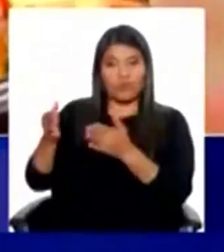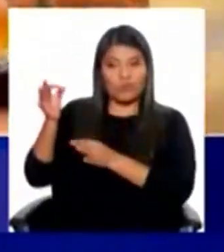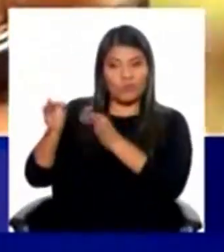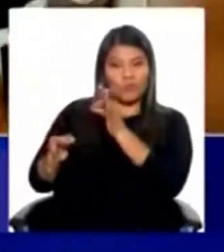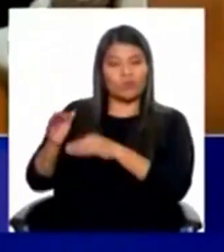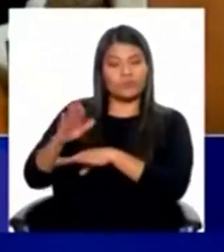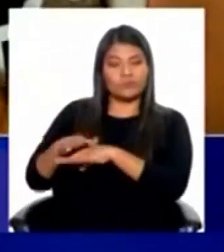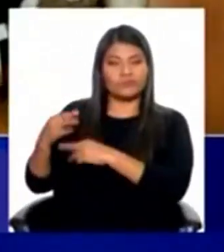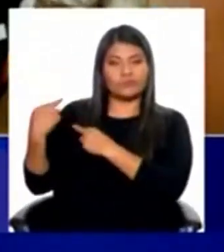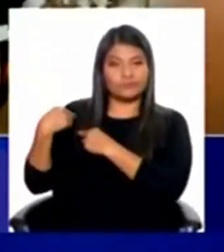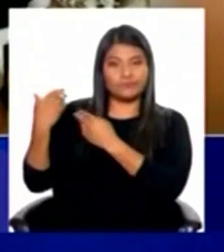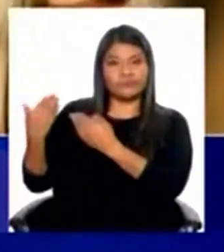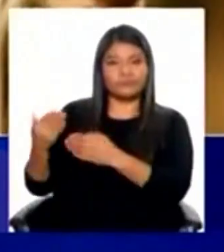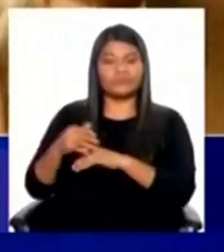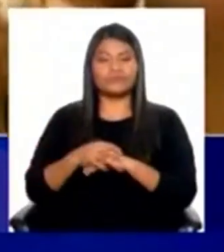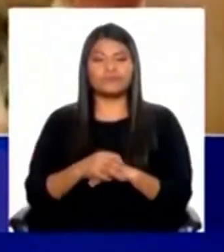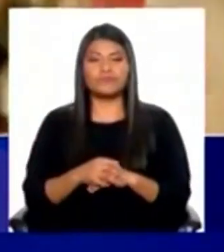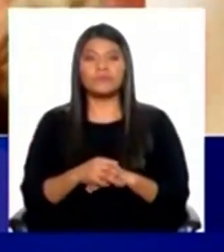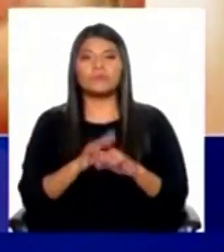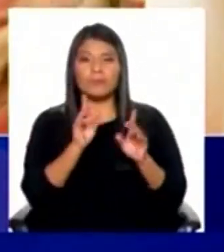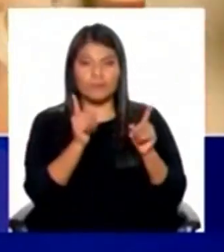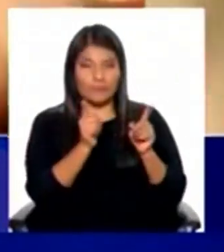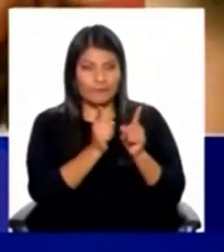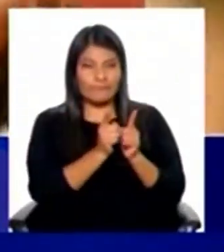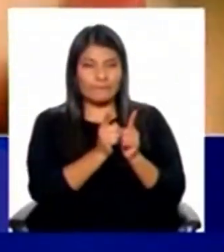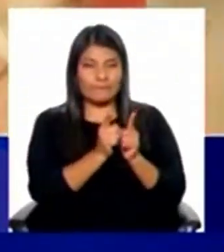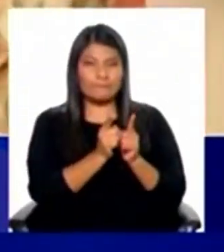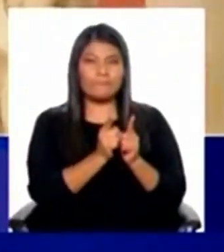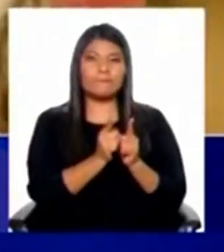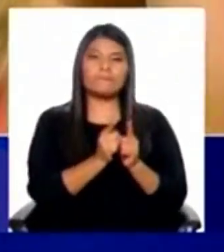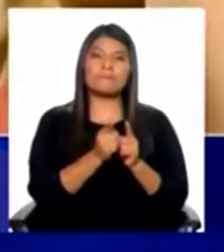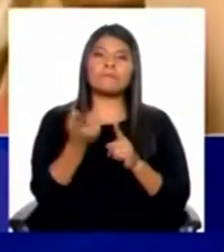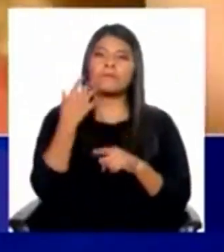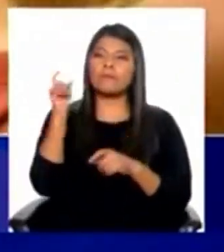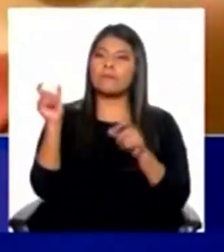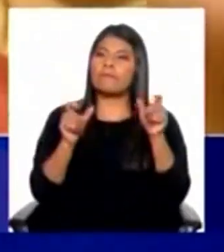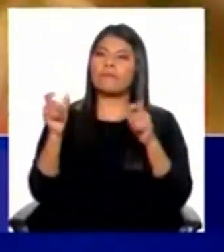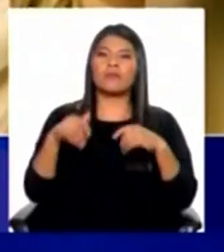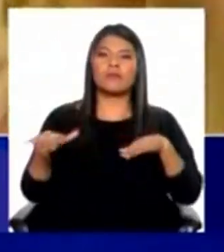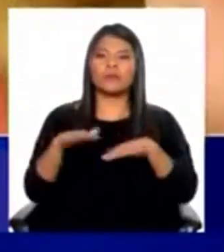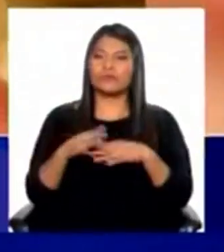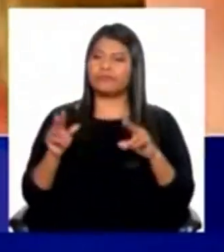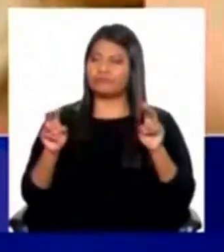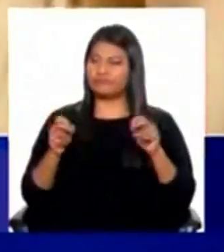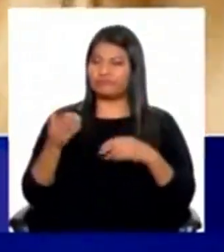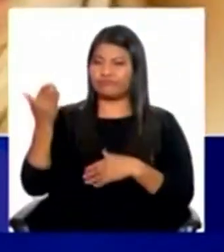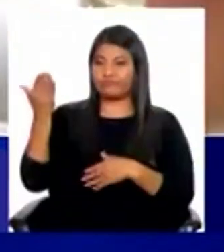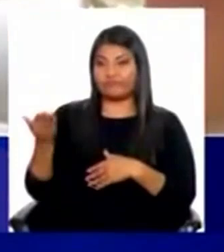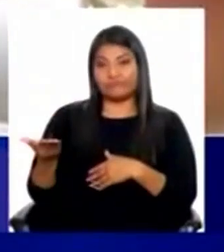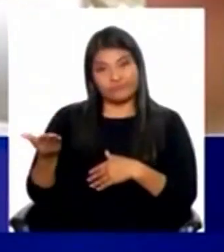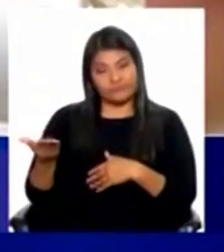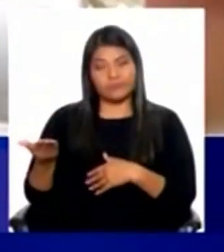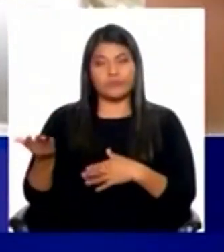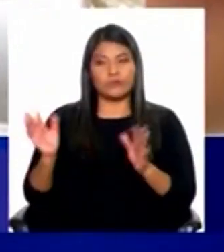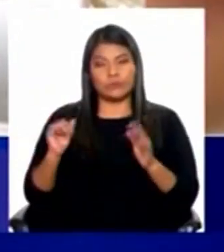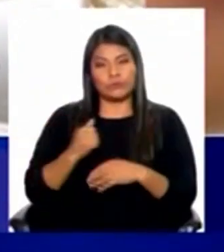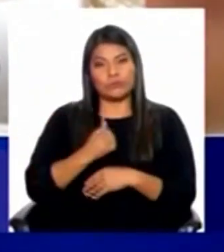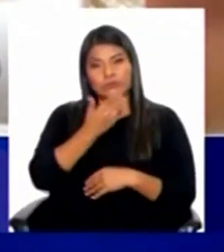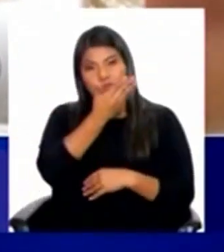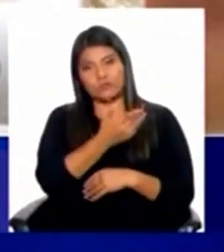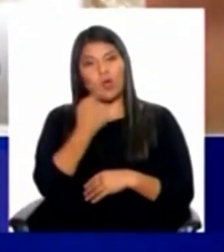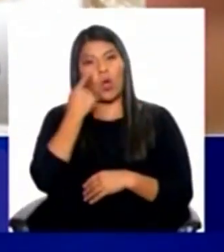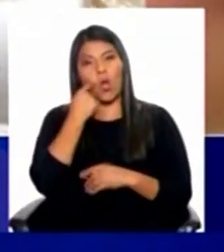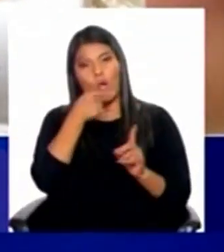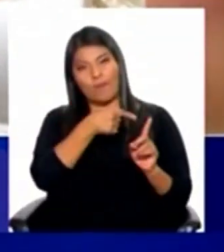una decisión. Andy, para ir cerrando, cuando se trata justamente de personajes como este señor que, bueno, ya no está con nosotros, ya